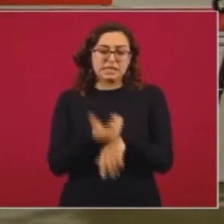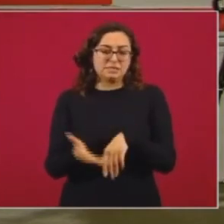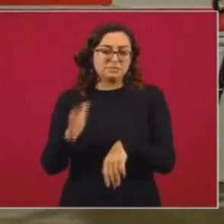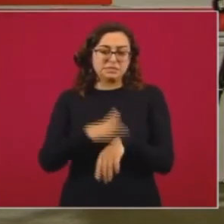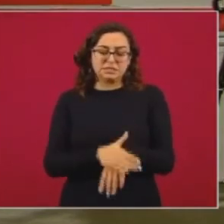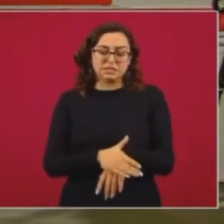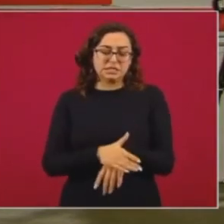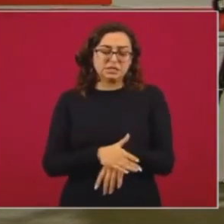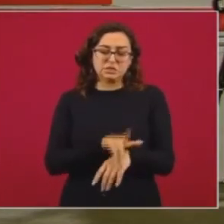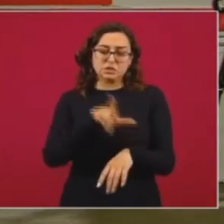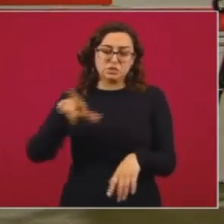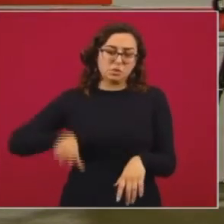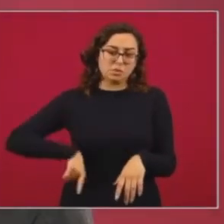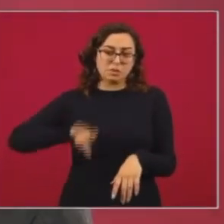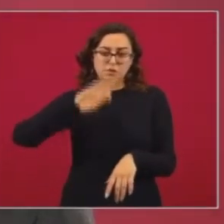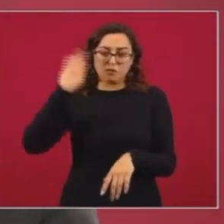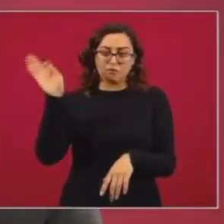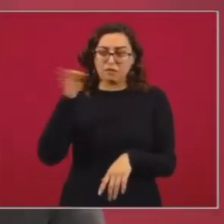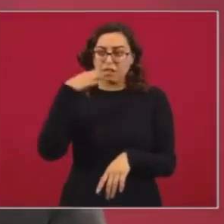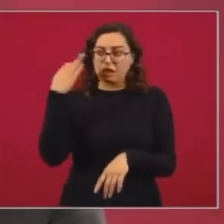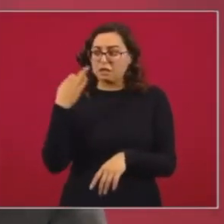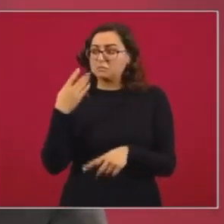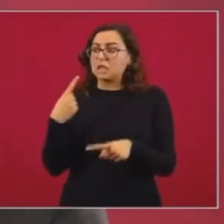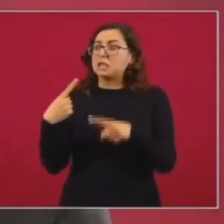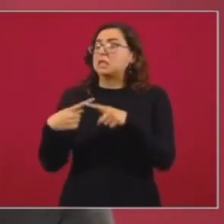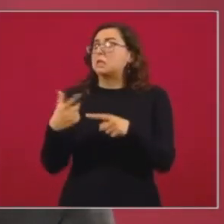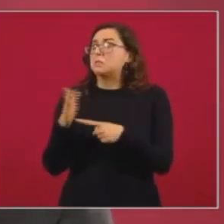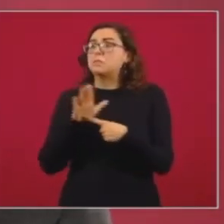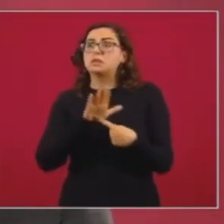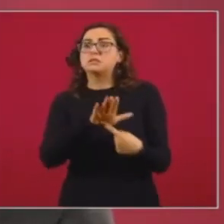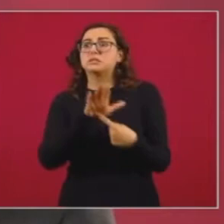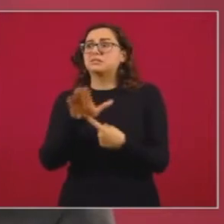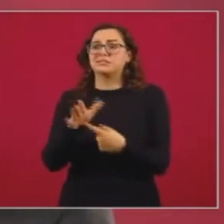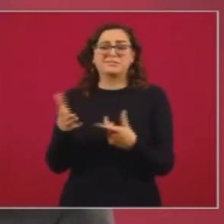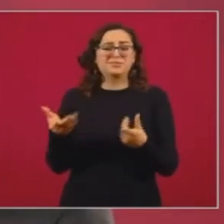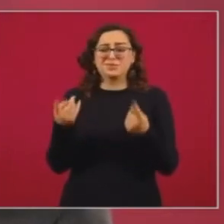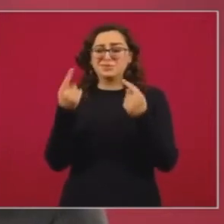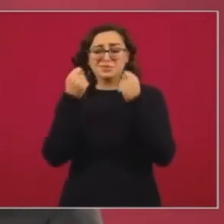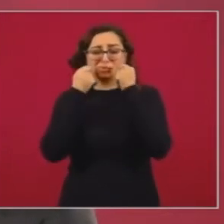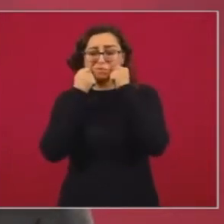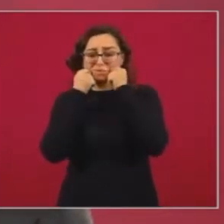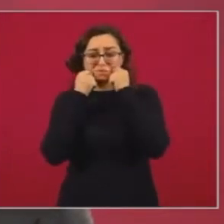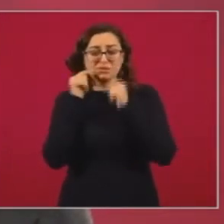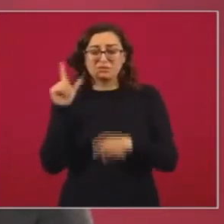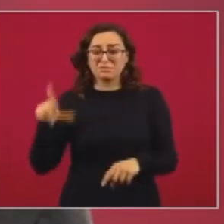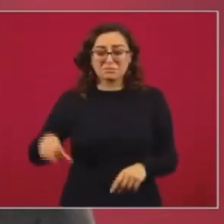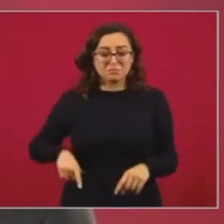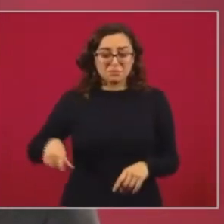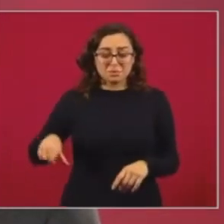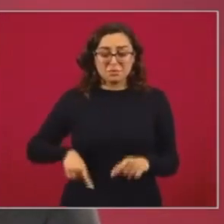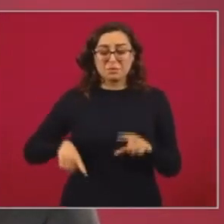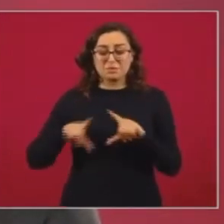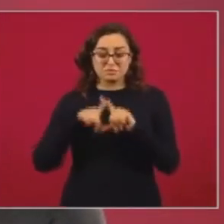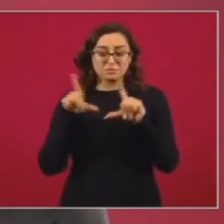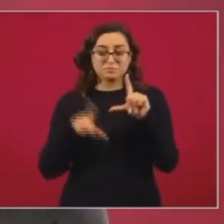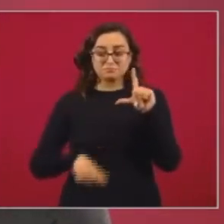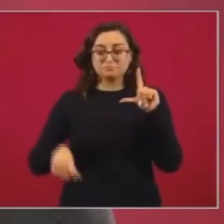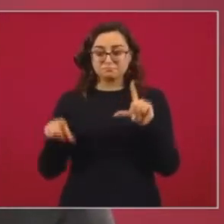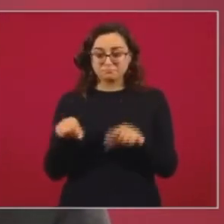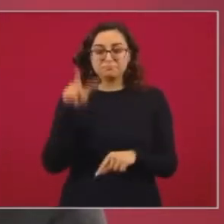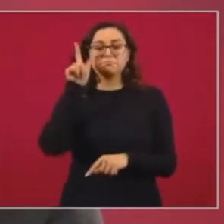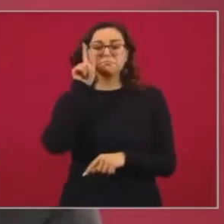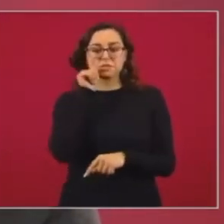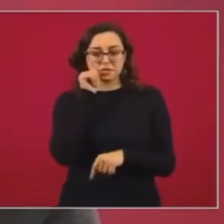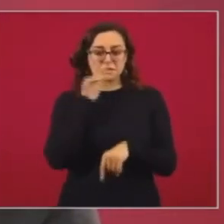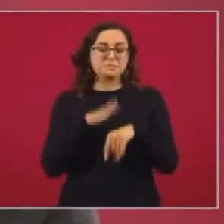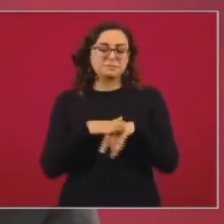Pública Federal. No importa quién lo presenta, eso es lo de menos. Es el plan del Gobierno de México. Y mañana vamos a dar detalles sobre